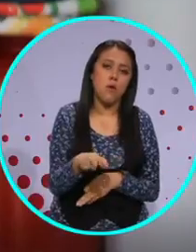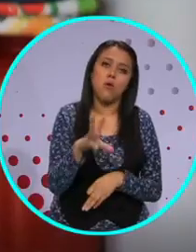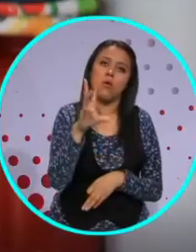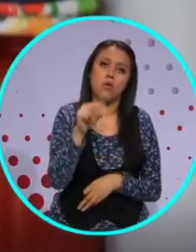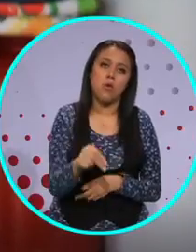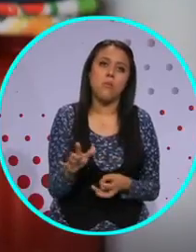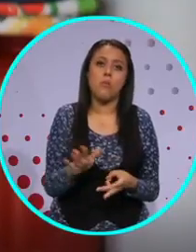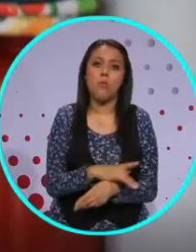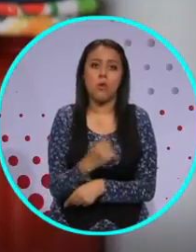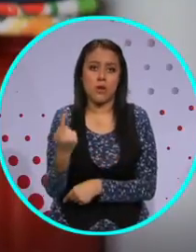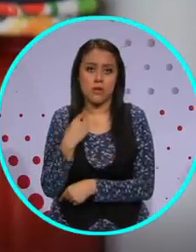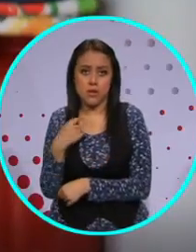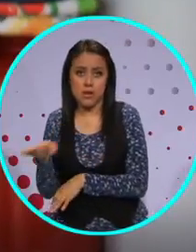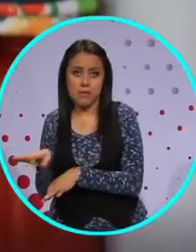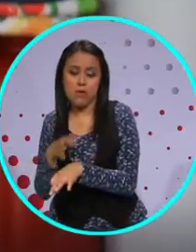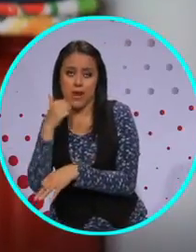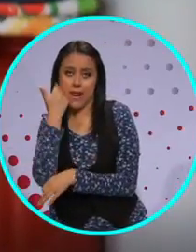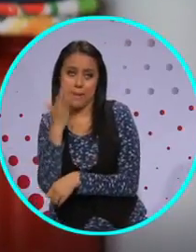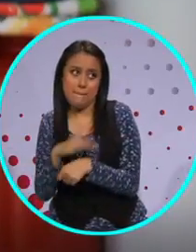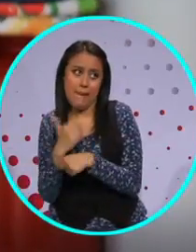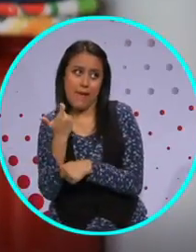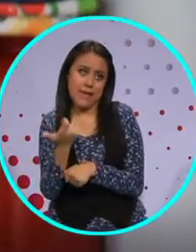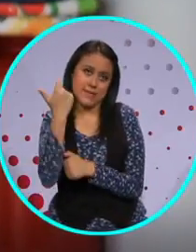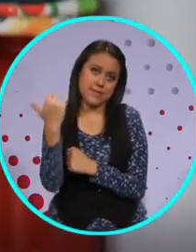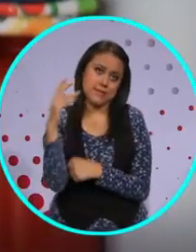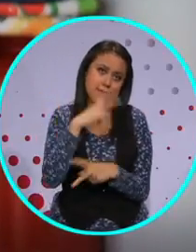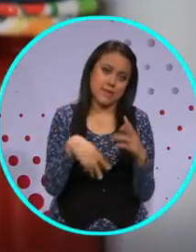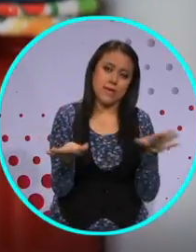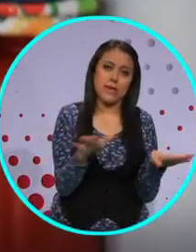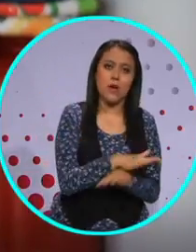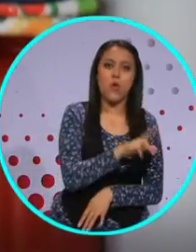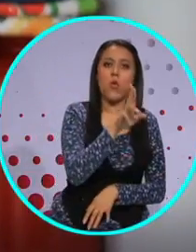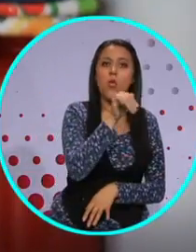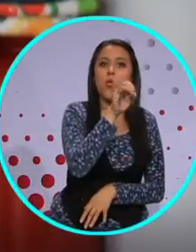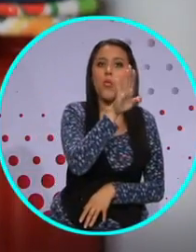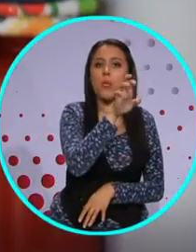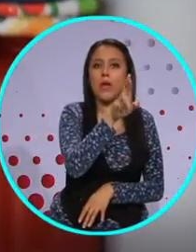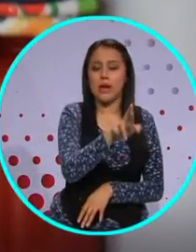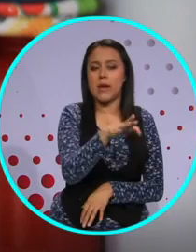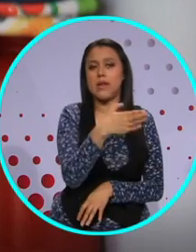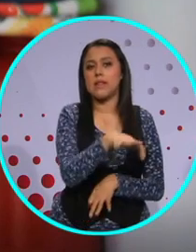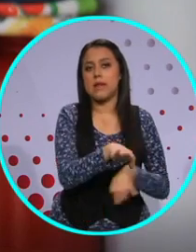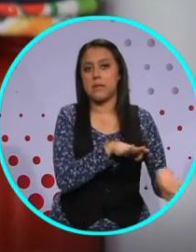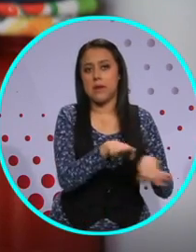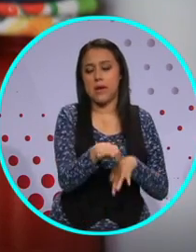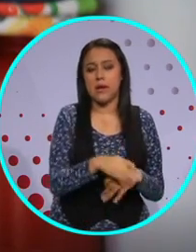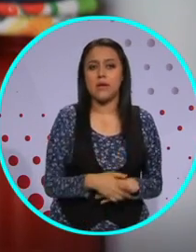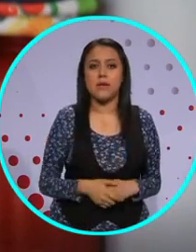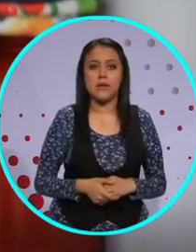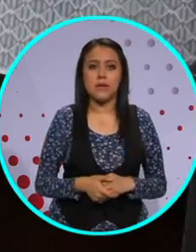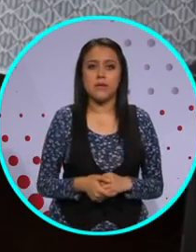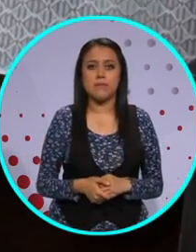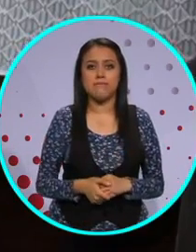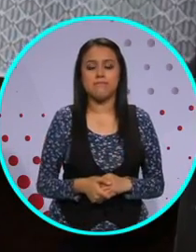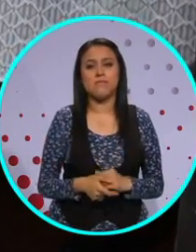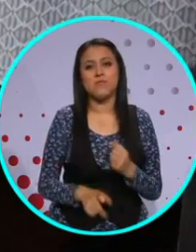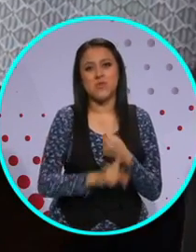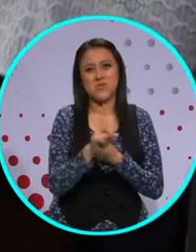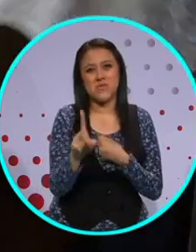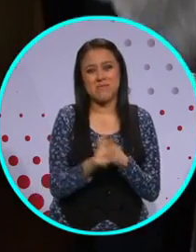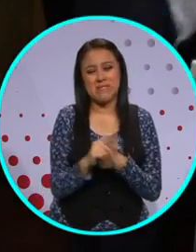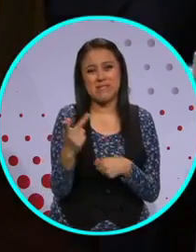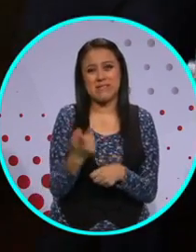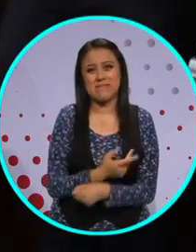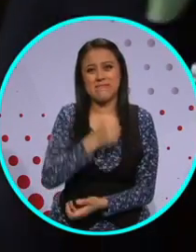trabajo que estaba por generar más ganancias y vinieron a trabajar aún ha salido todos los contraproducentes al contrario viven de él para abajo para quien